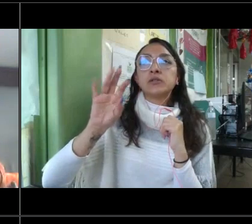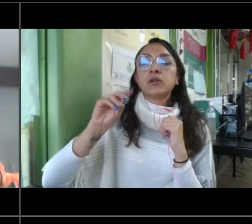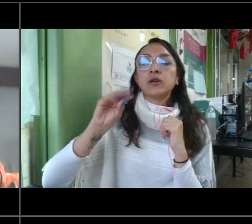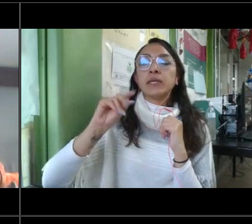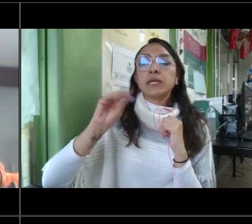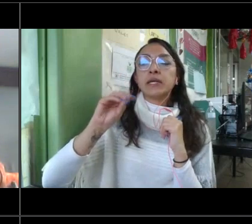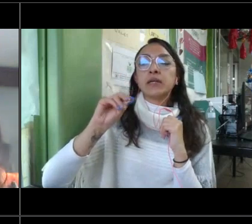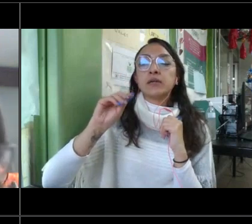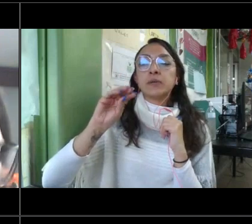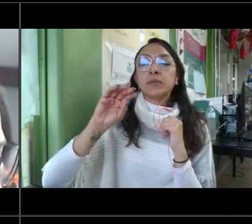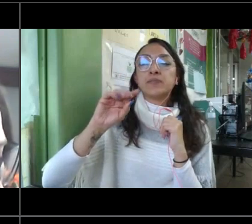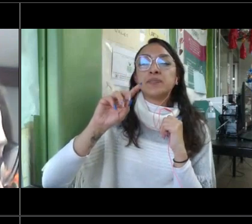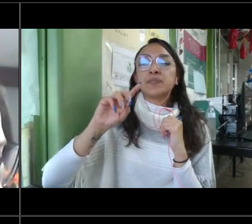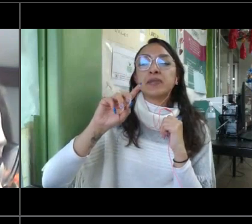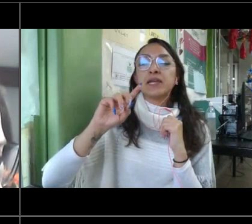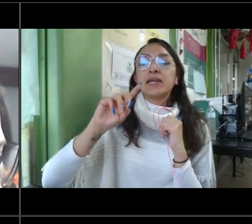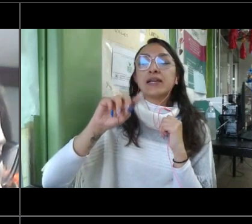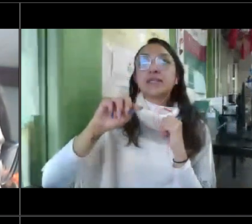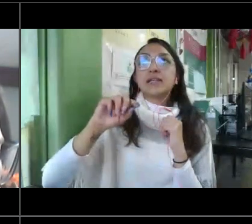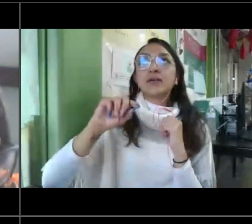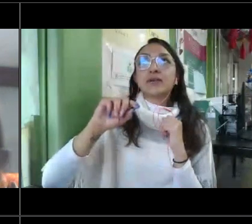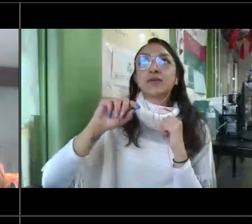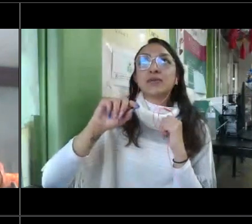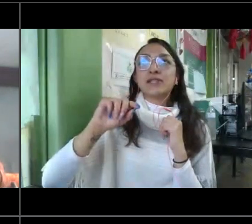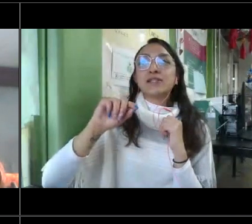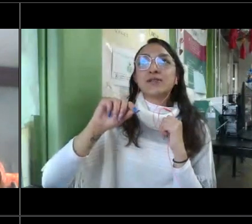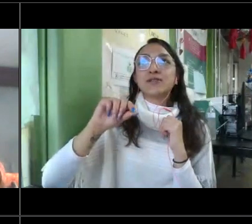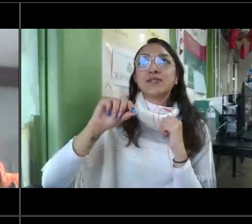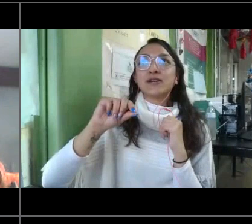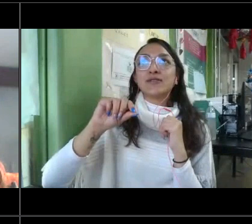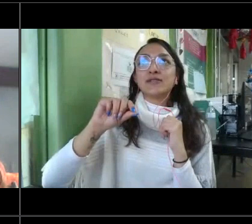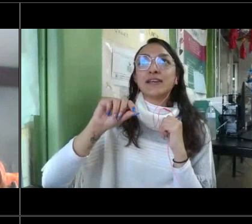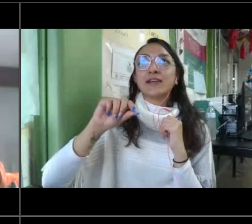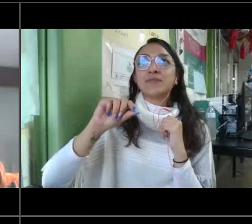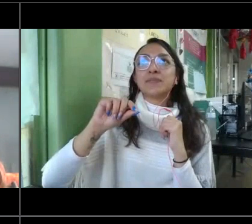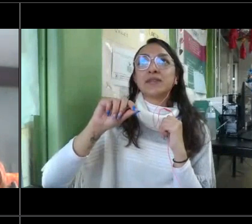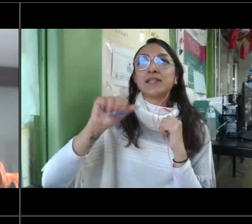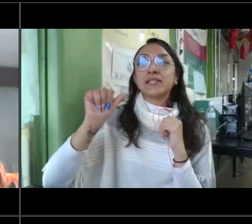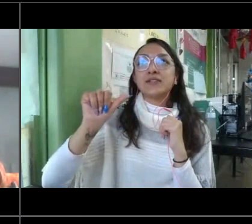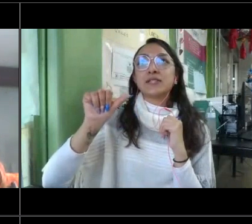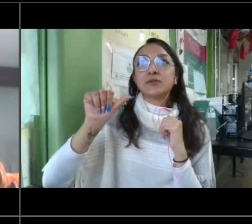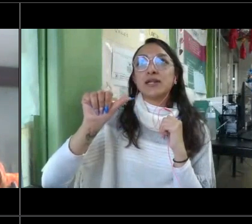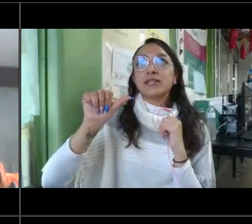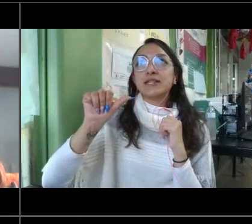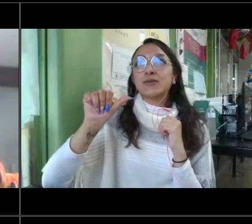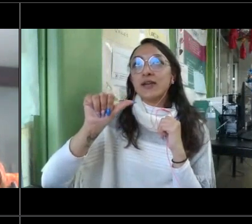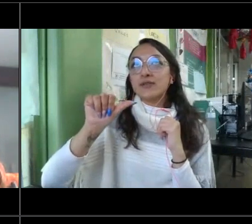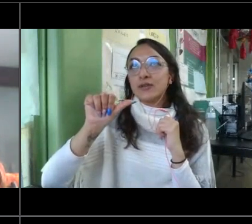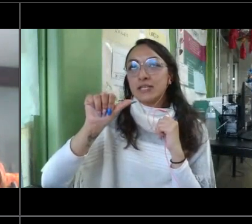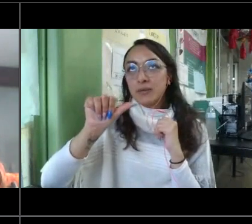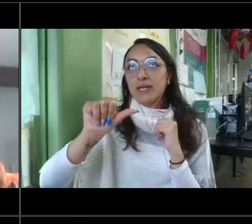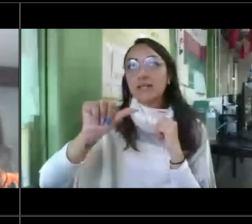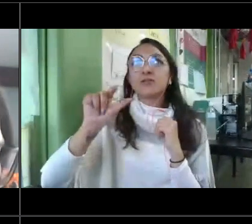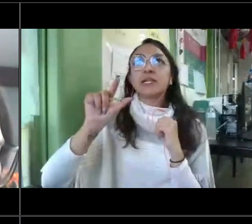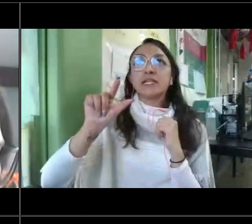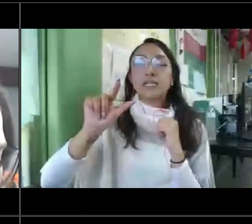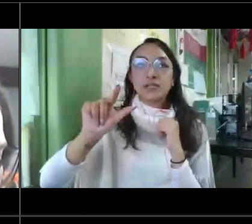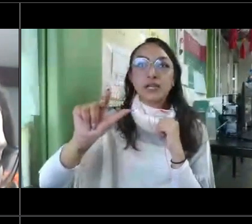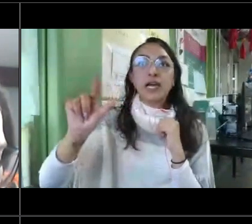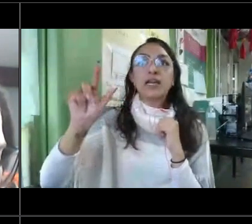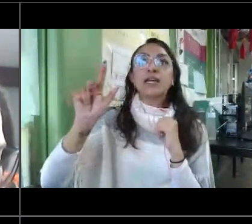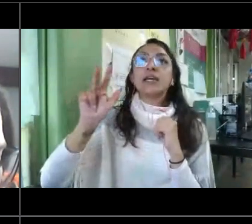configuración, lo que venía en el... Es la lengua de una comunidad de sordos que consta de signos gestuales articulados con las manos,